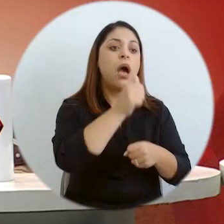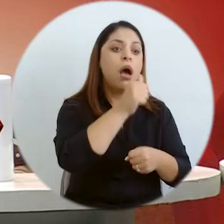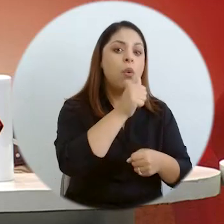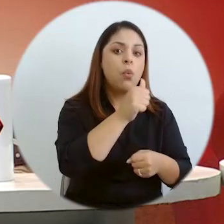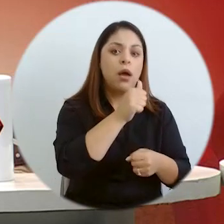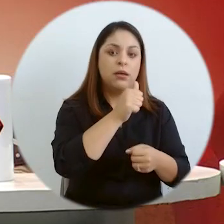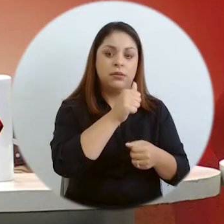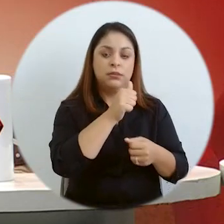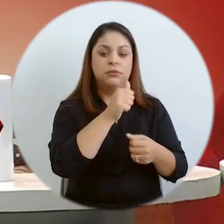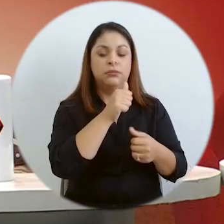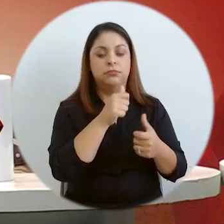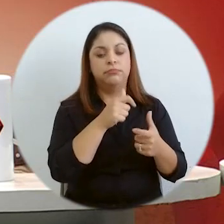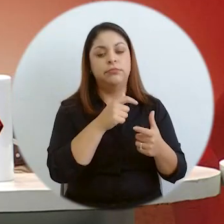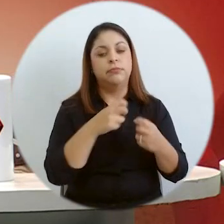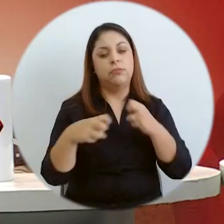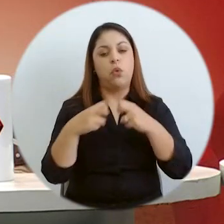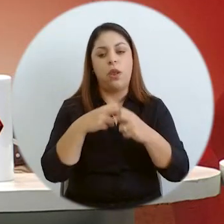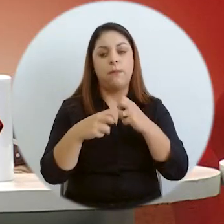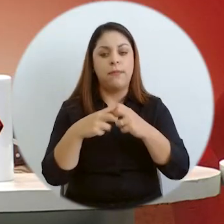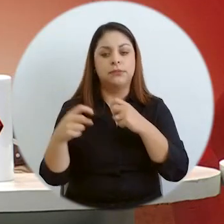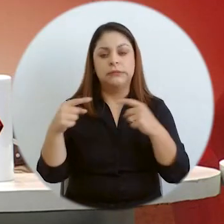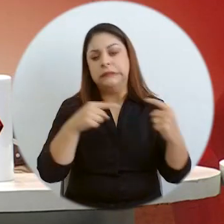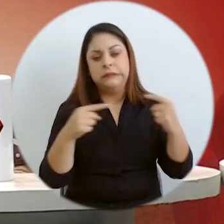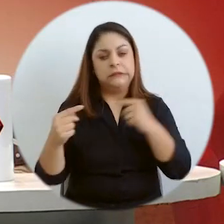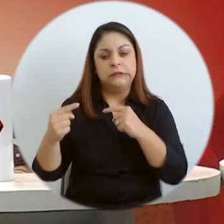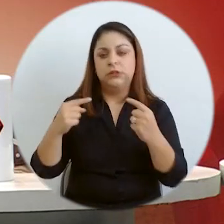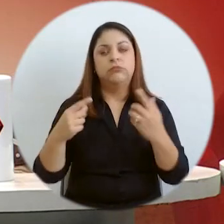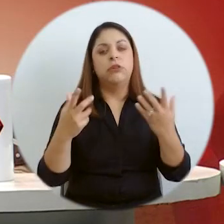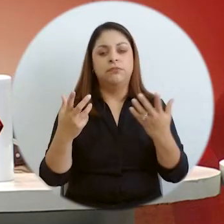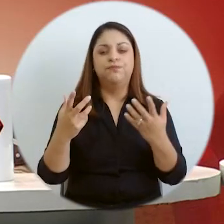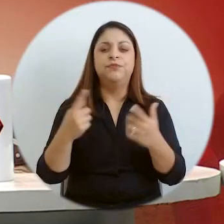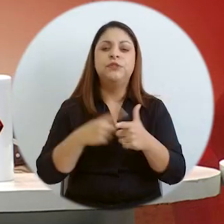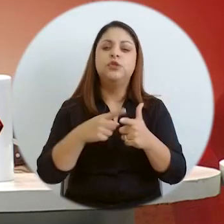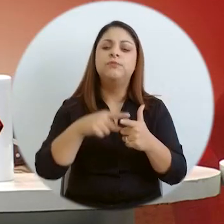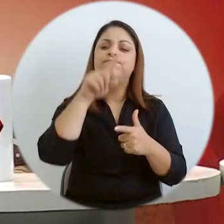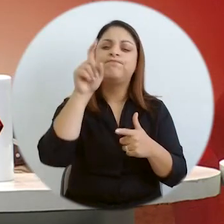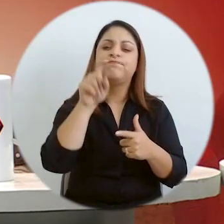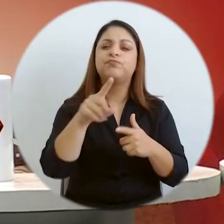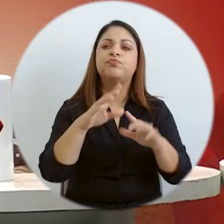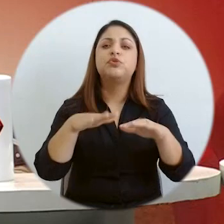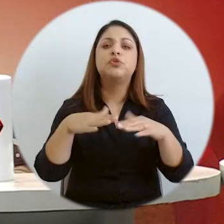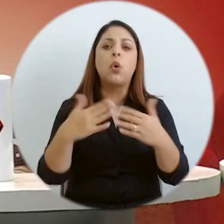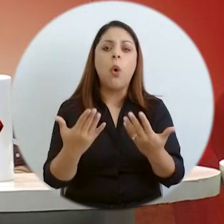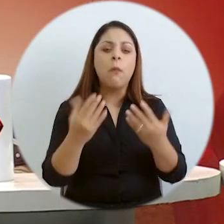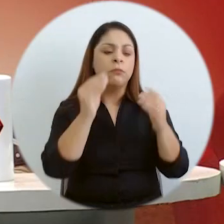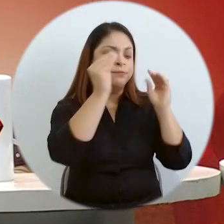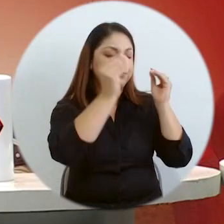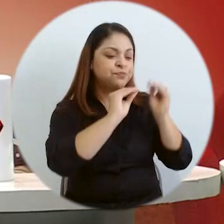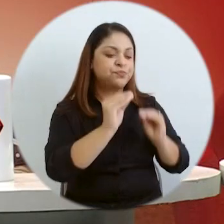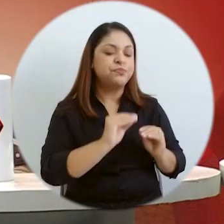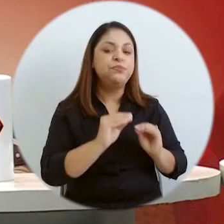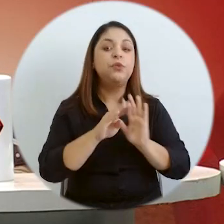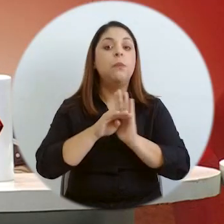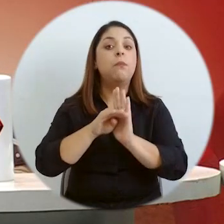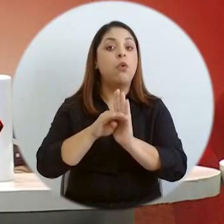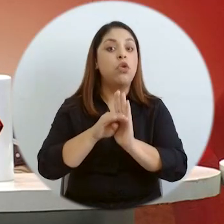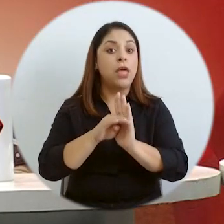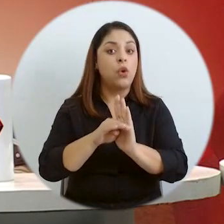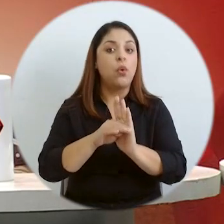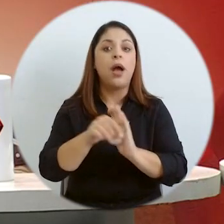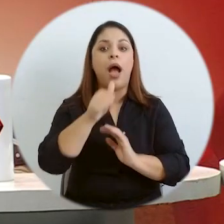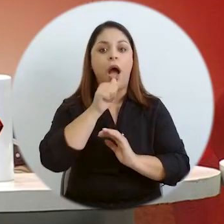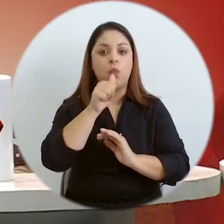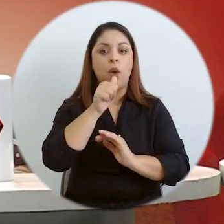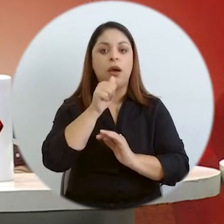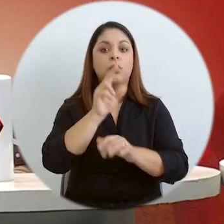distintos usuarios del recurso hídrico. Entonces la pregunta, Vale, es ¿cómo podemos montar un modelo de gestión integral del recurso